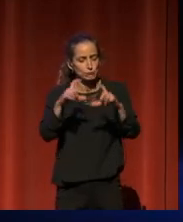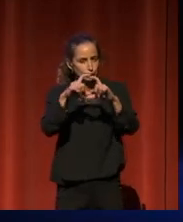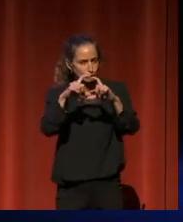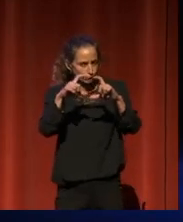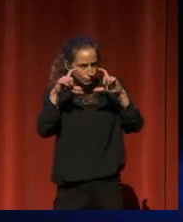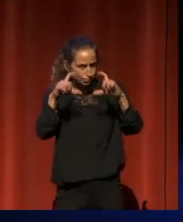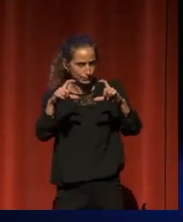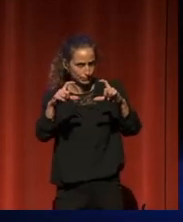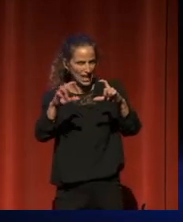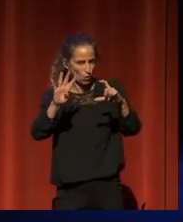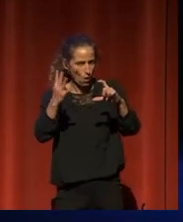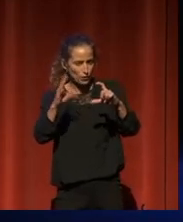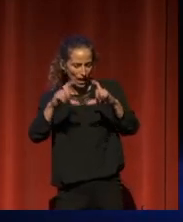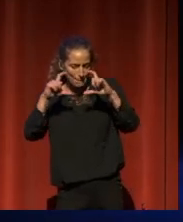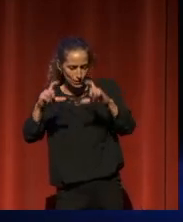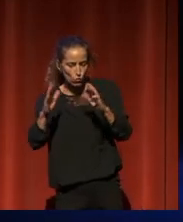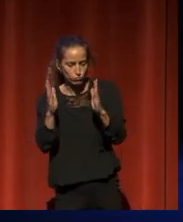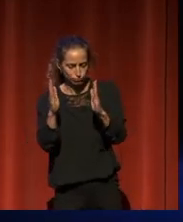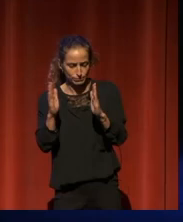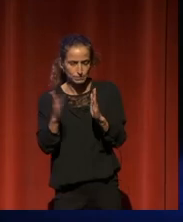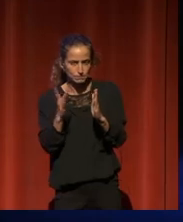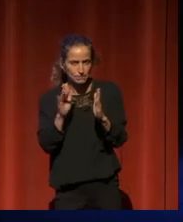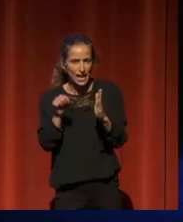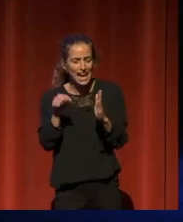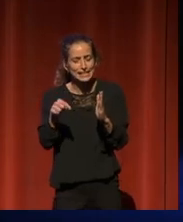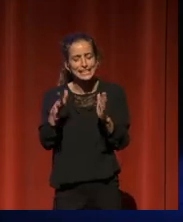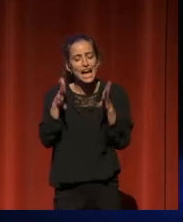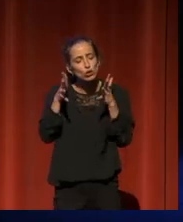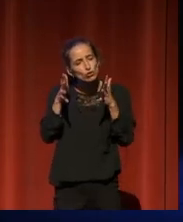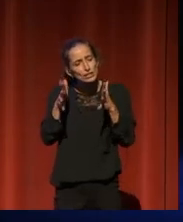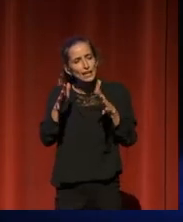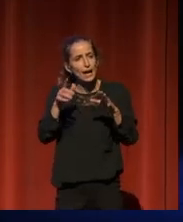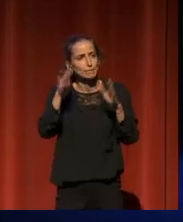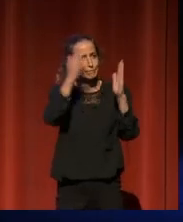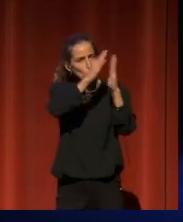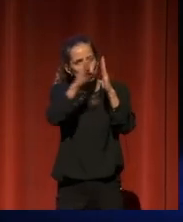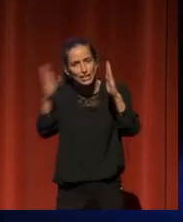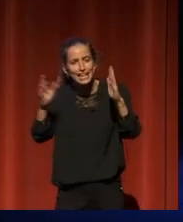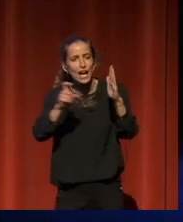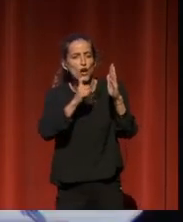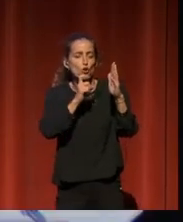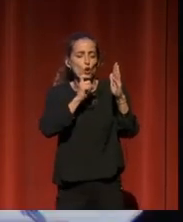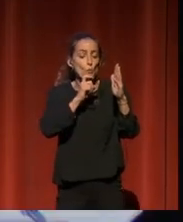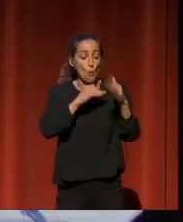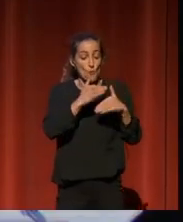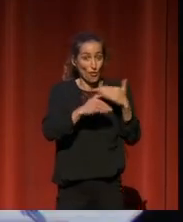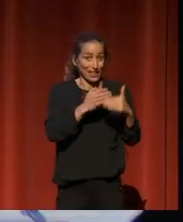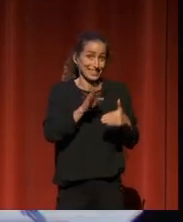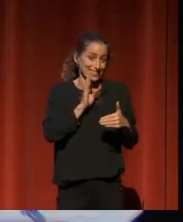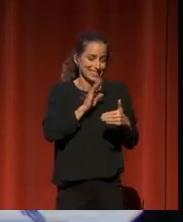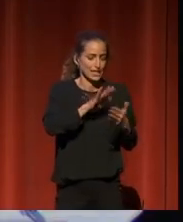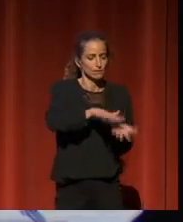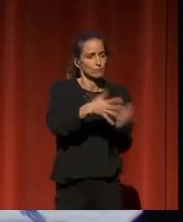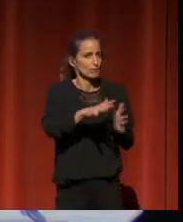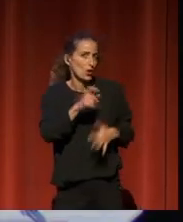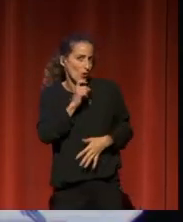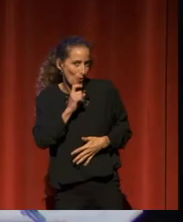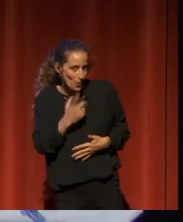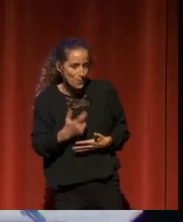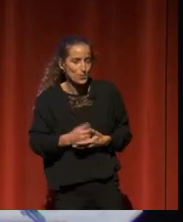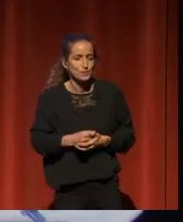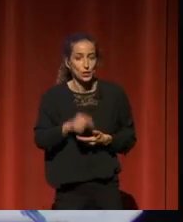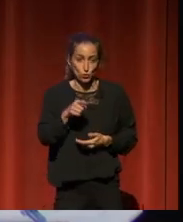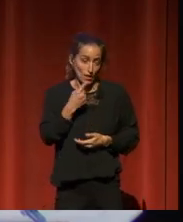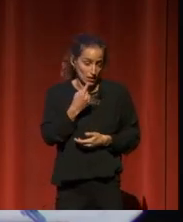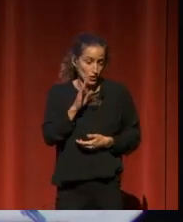dedicado a explicar y un poco aconsejar también a las bibliotecas con Cómo implementar todos estos procesos se habla de los que has